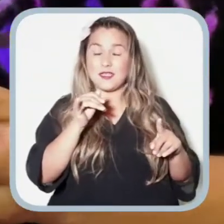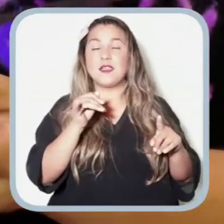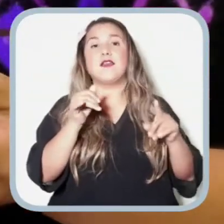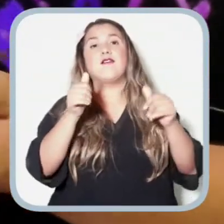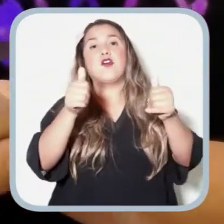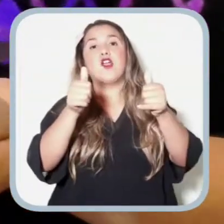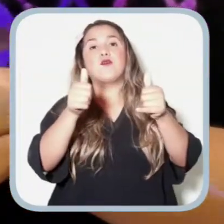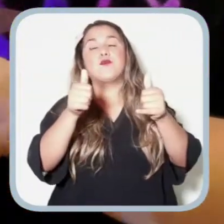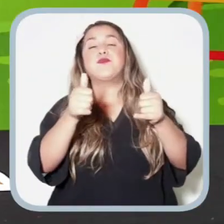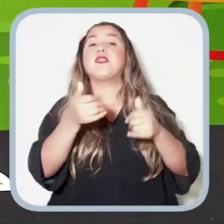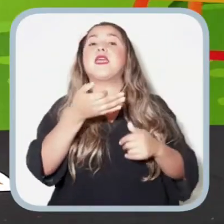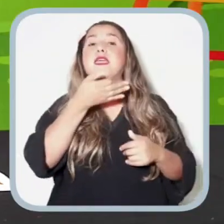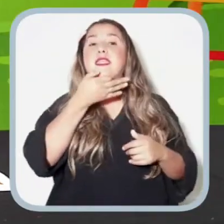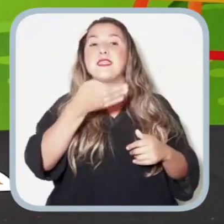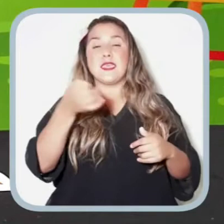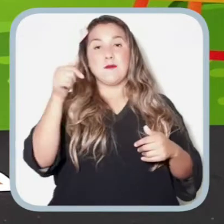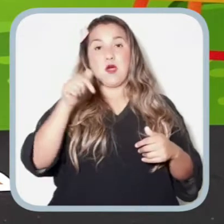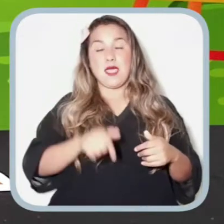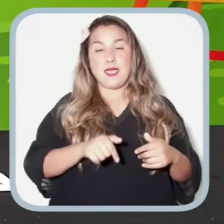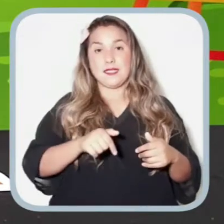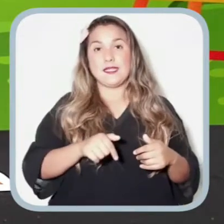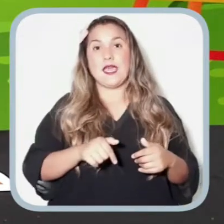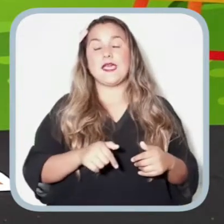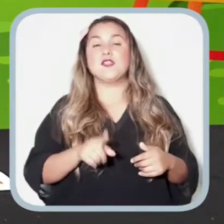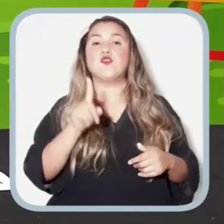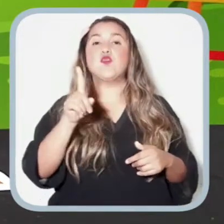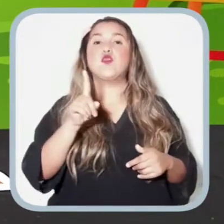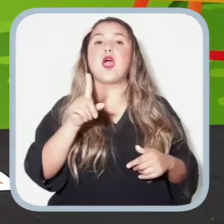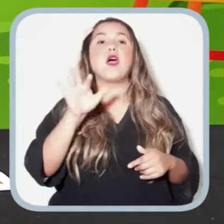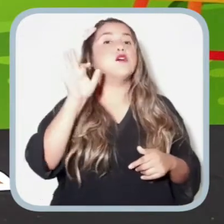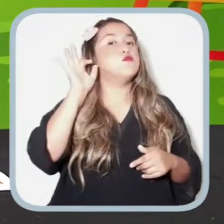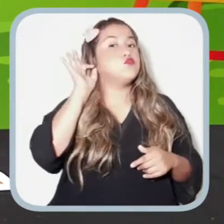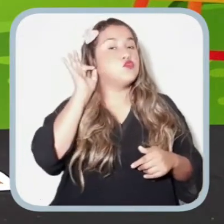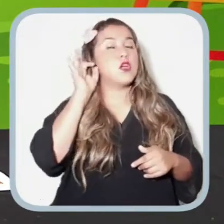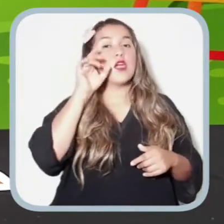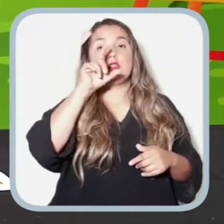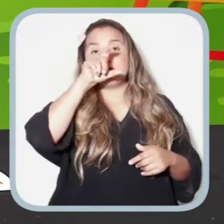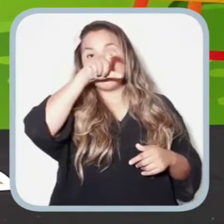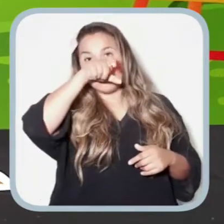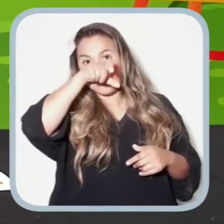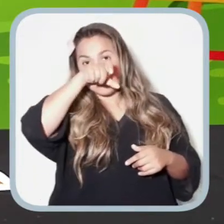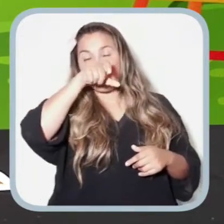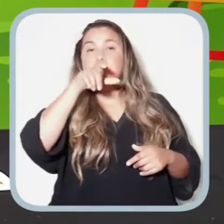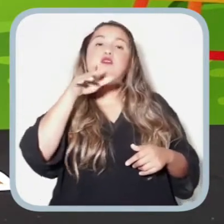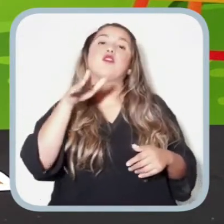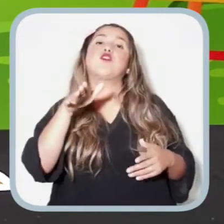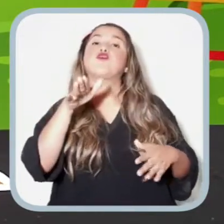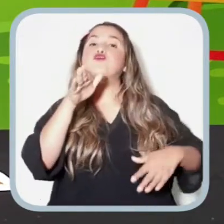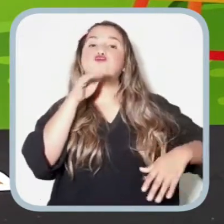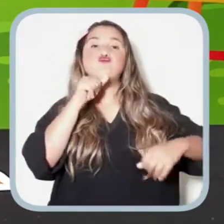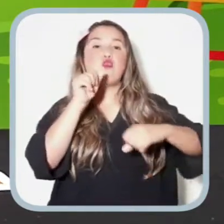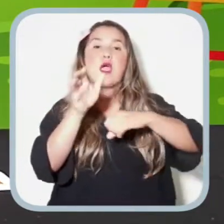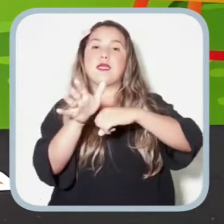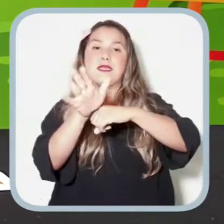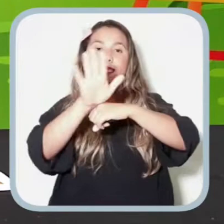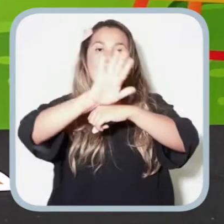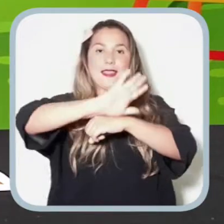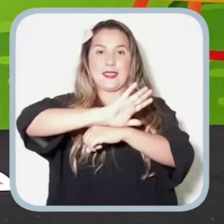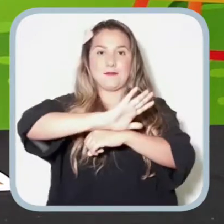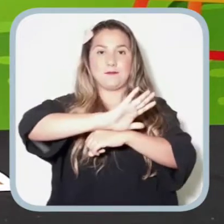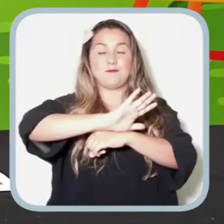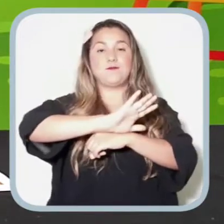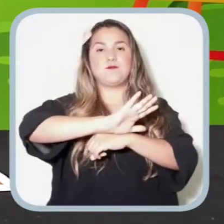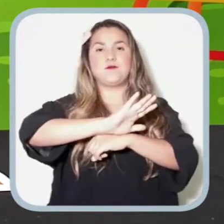bueno dijimos esta es una señora con there porque no tiene la cresta que va a hacer la diferencia